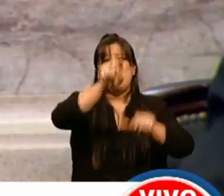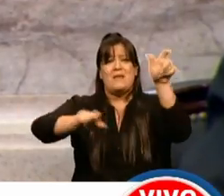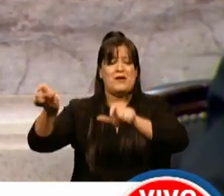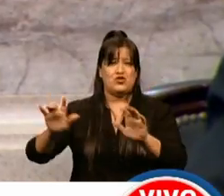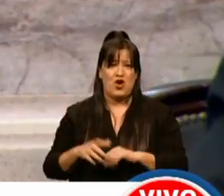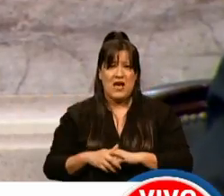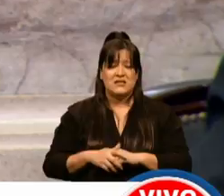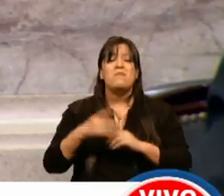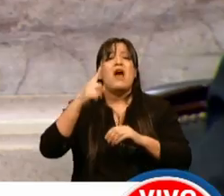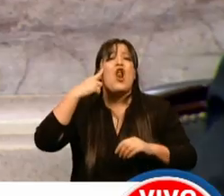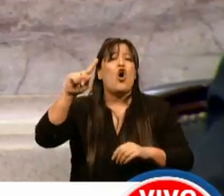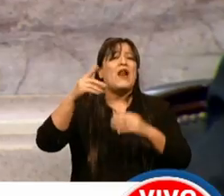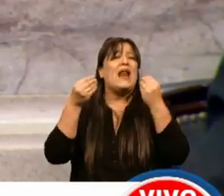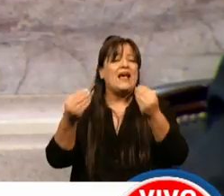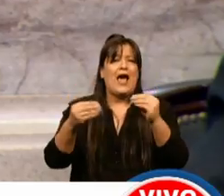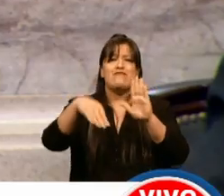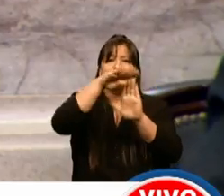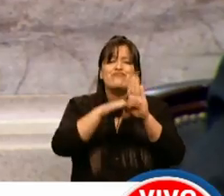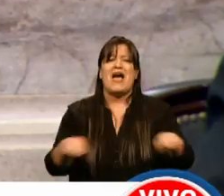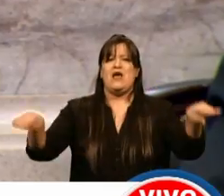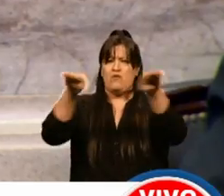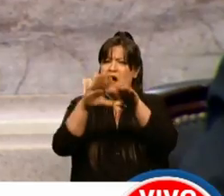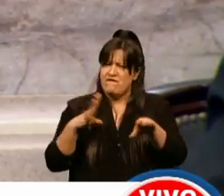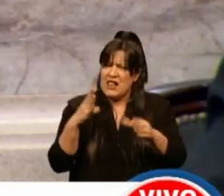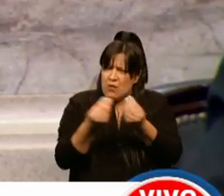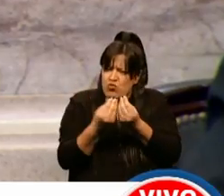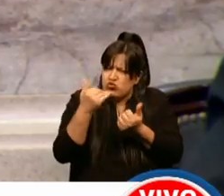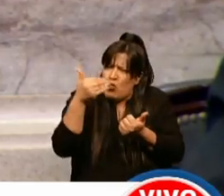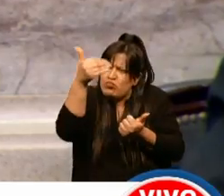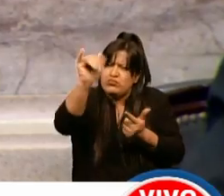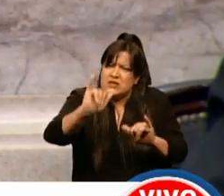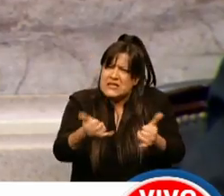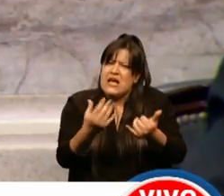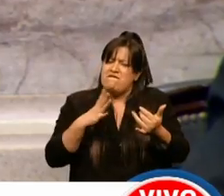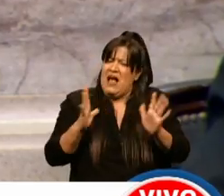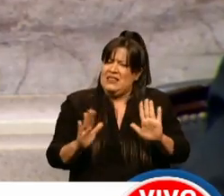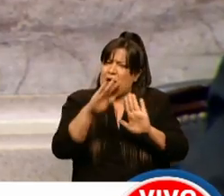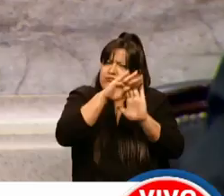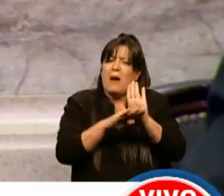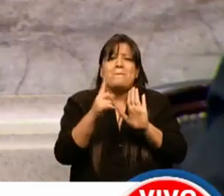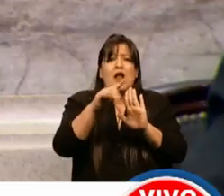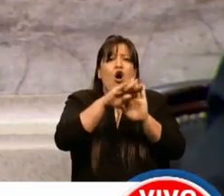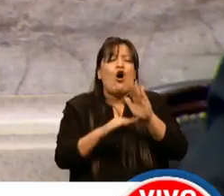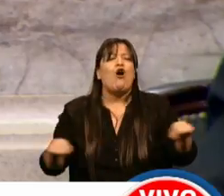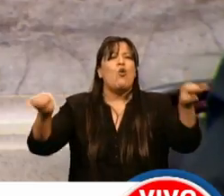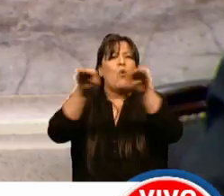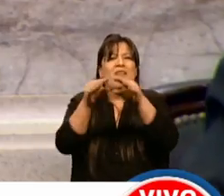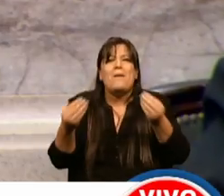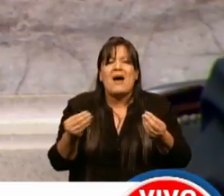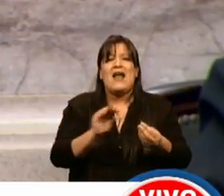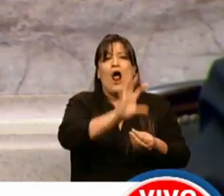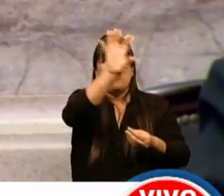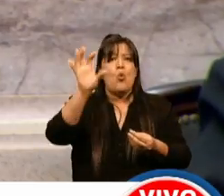para lograr ciertos criterios de queda falta montón sin claro ciertos criterios de equidad en aquellos lugares